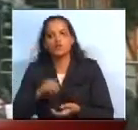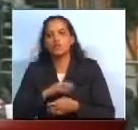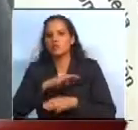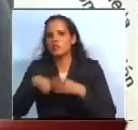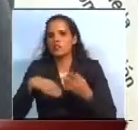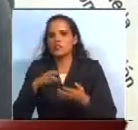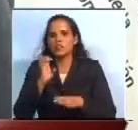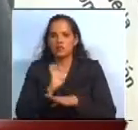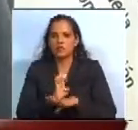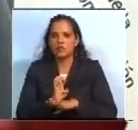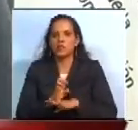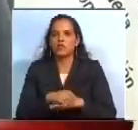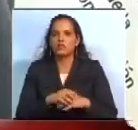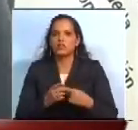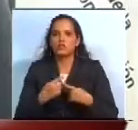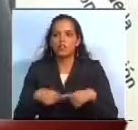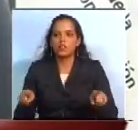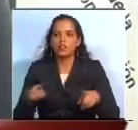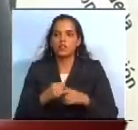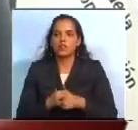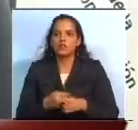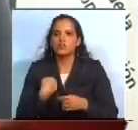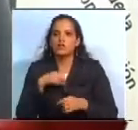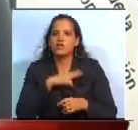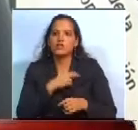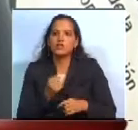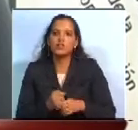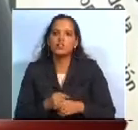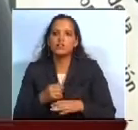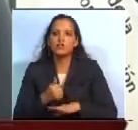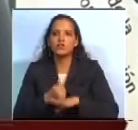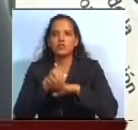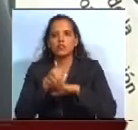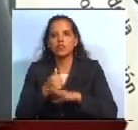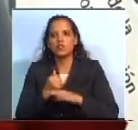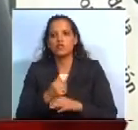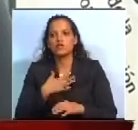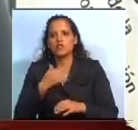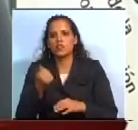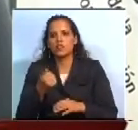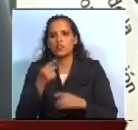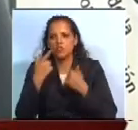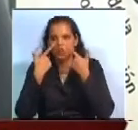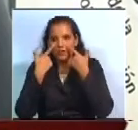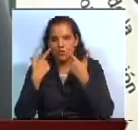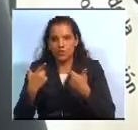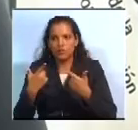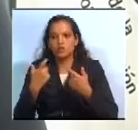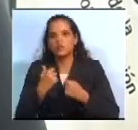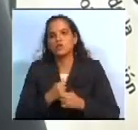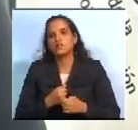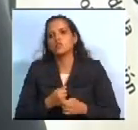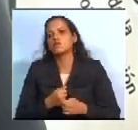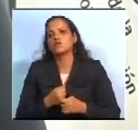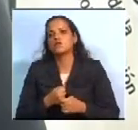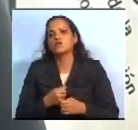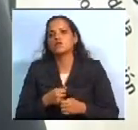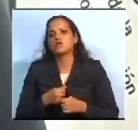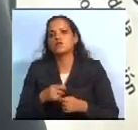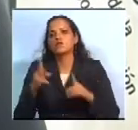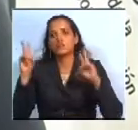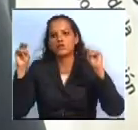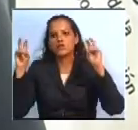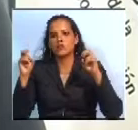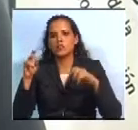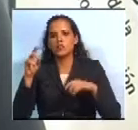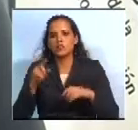emisoras. En este caso, nosotros como Intendencia Zonal estamos monitoreando el tema del